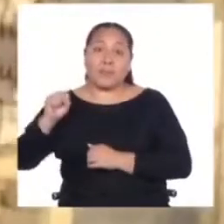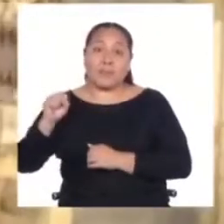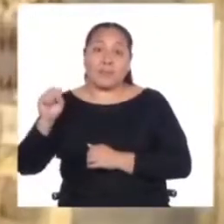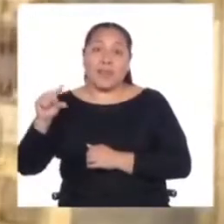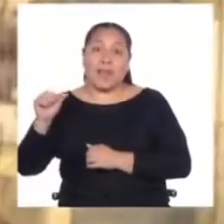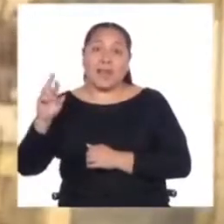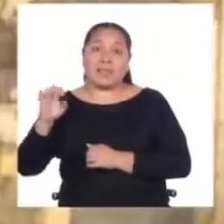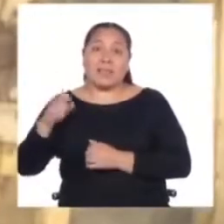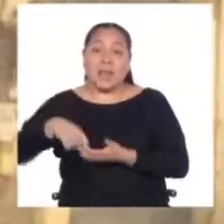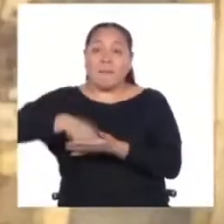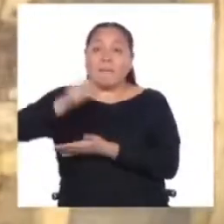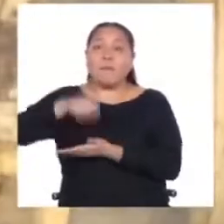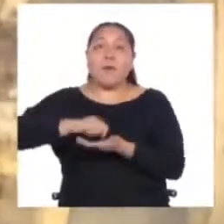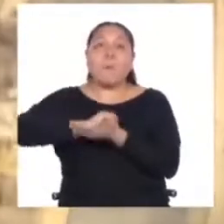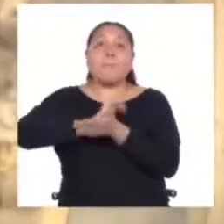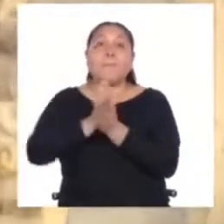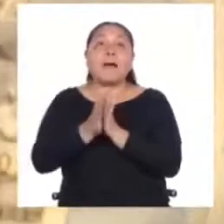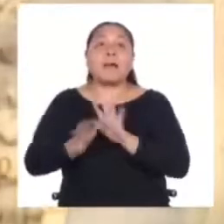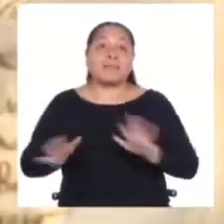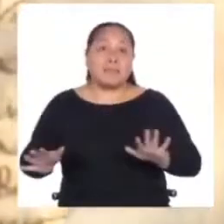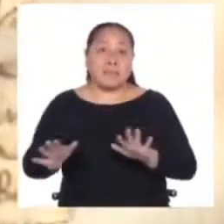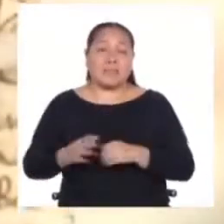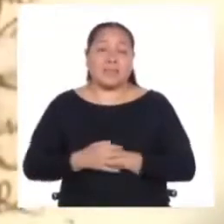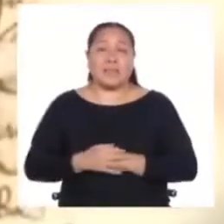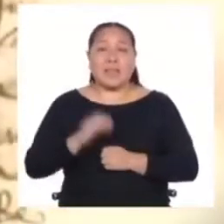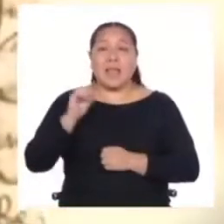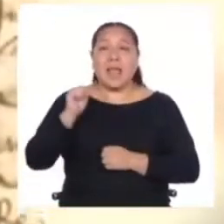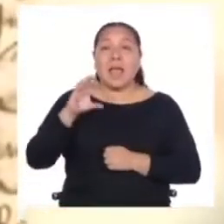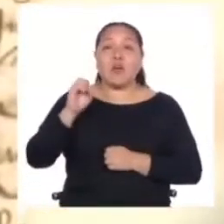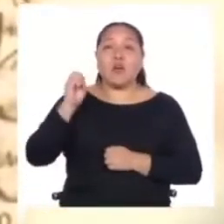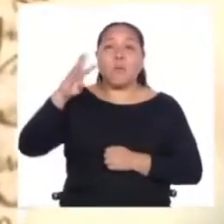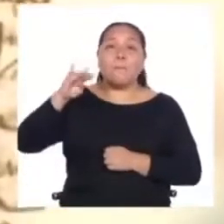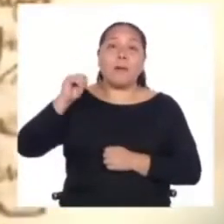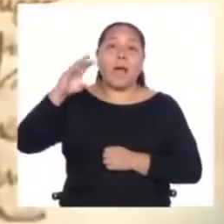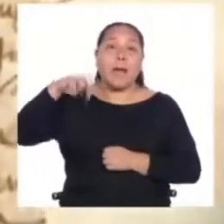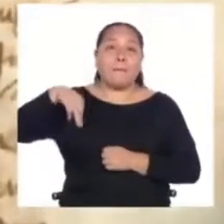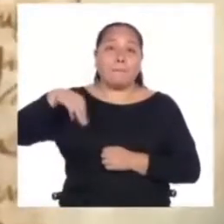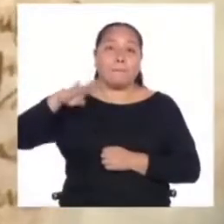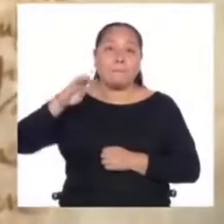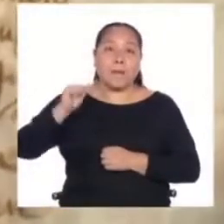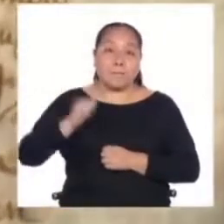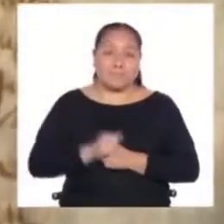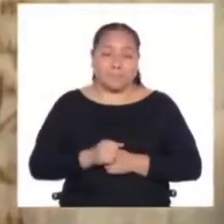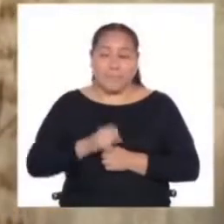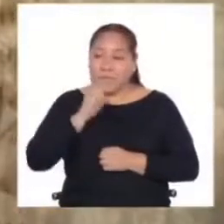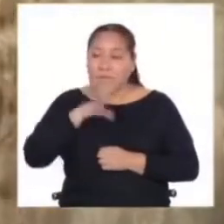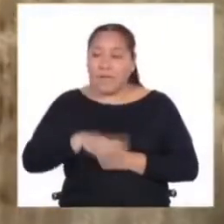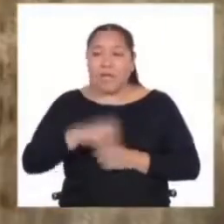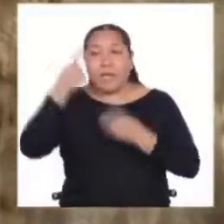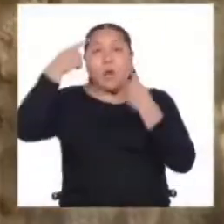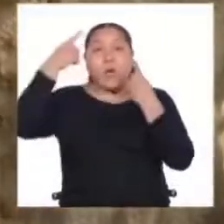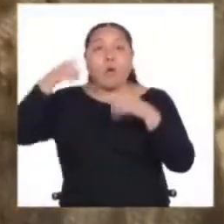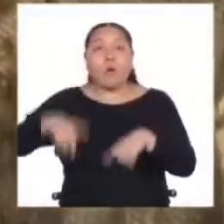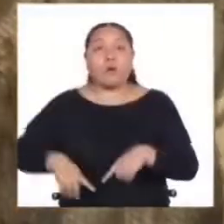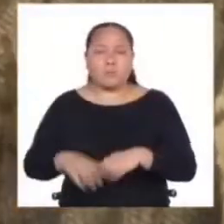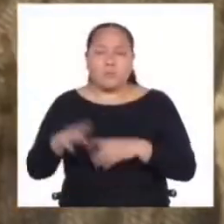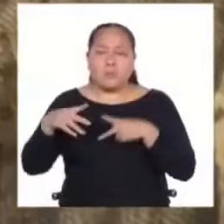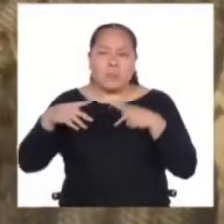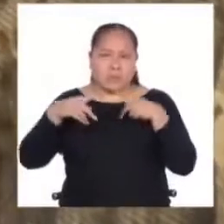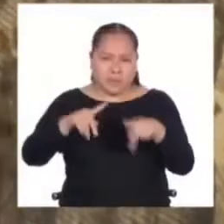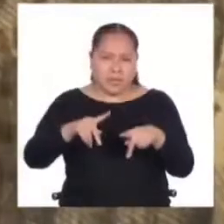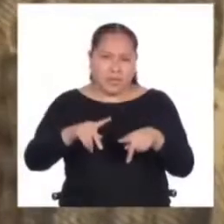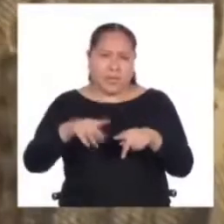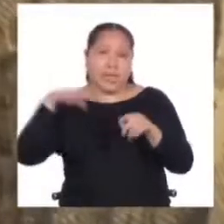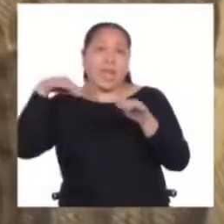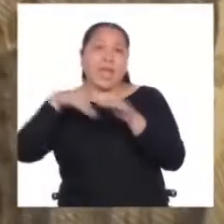paz, o el Tratado de Acobamba, donde se estipulaban algunos acuerdos, como permitir el ingreso de